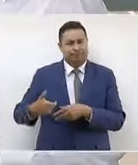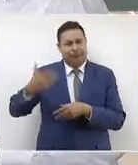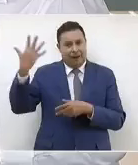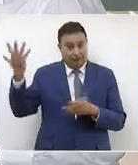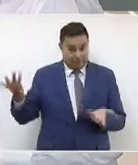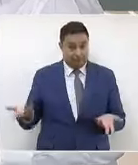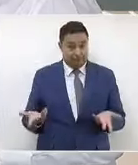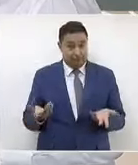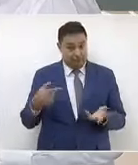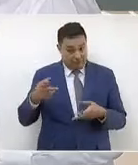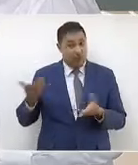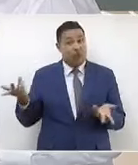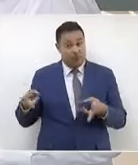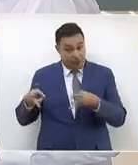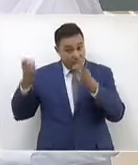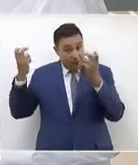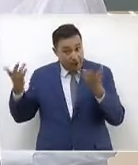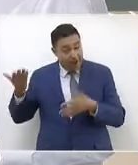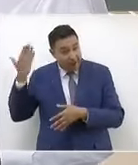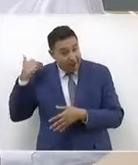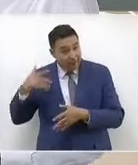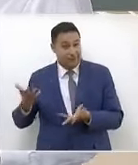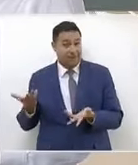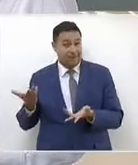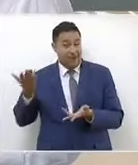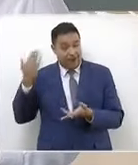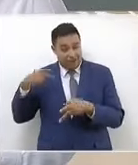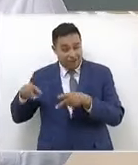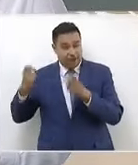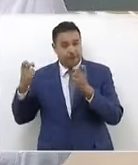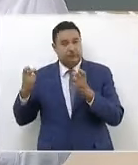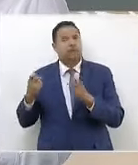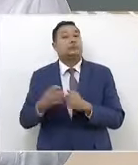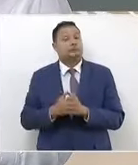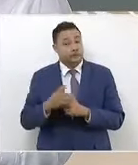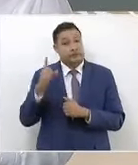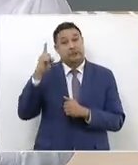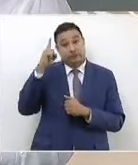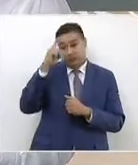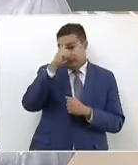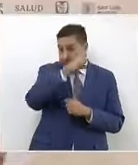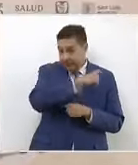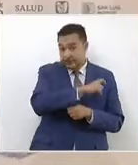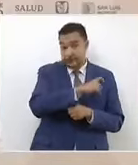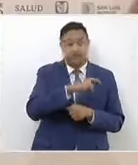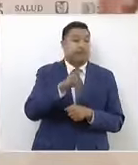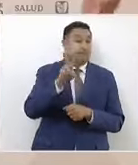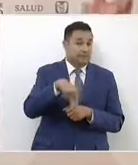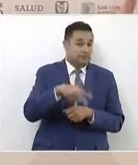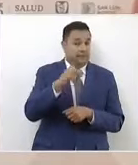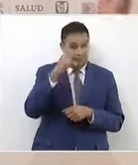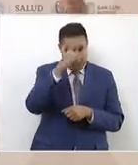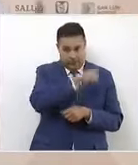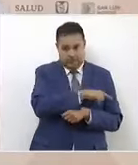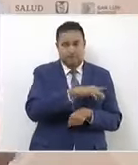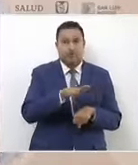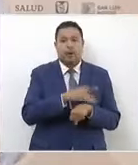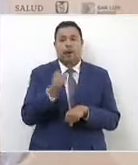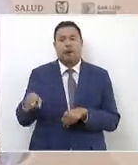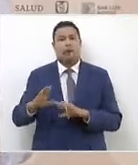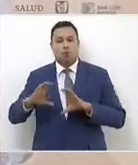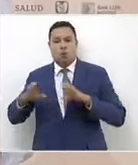Fíjense cuánto se robaba. Y claro que nos costó mucho, porque eran